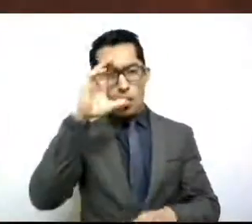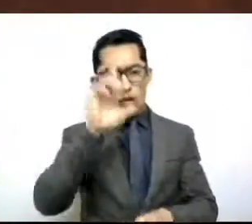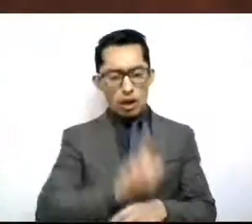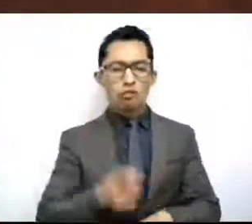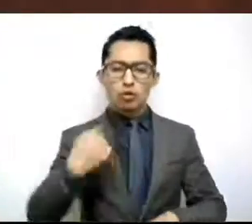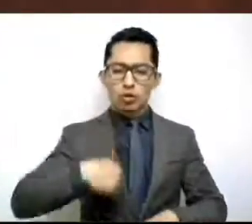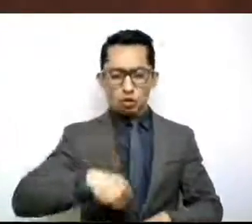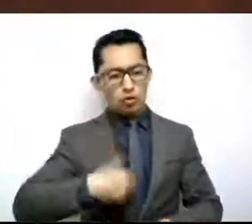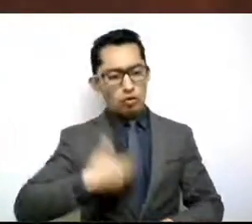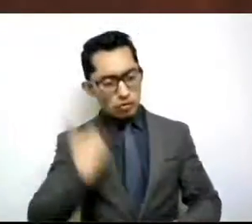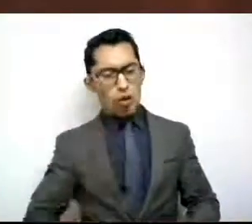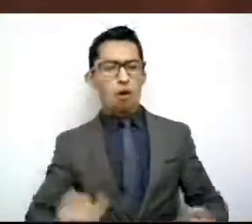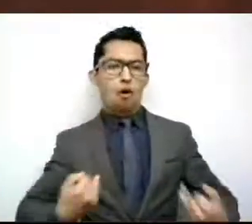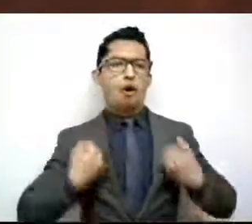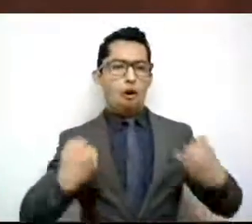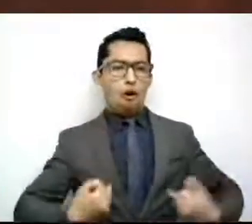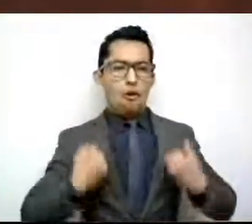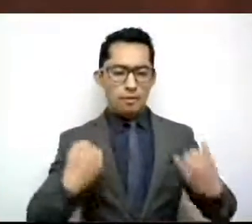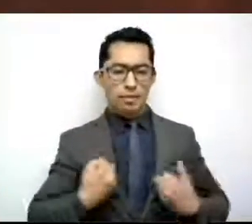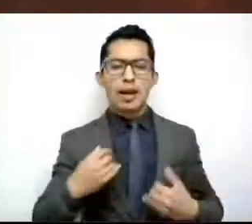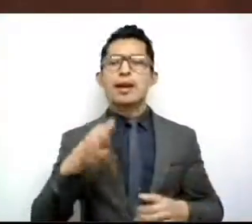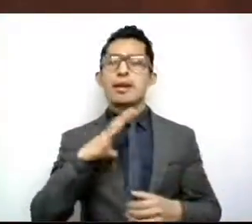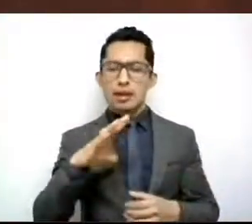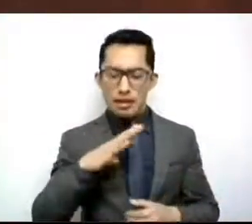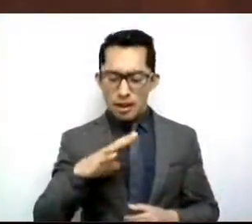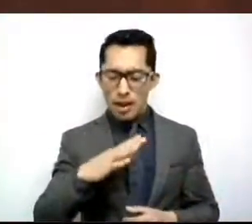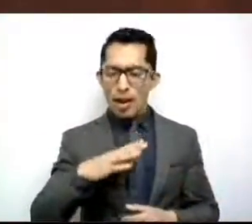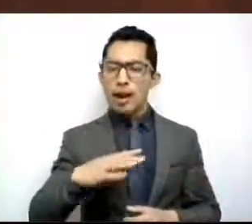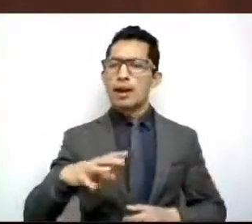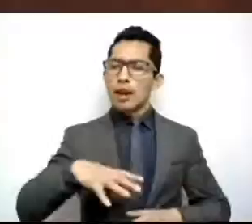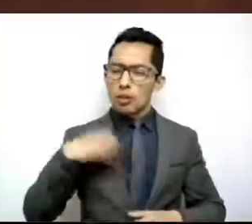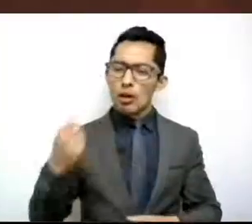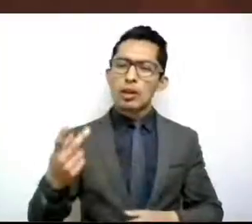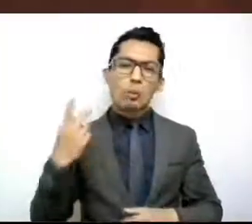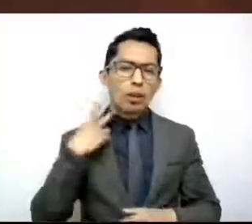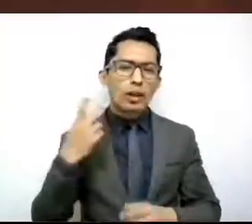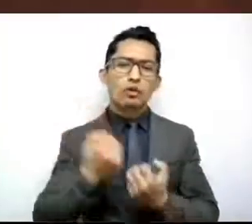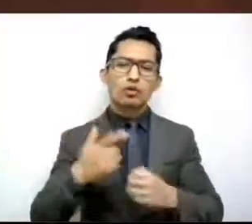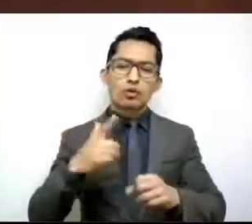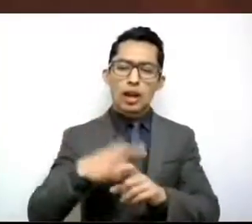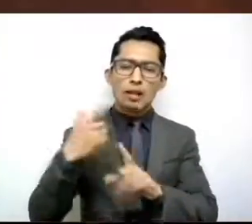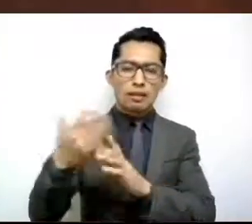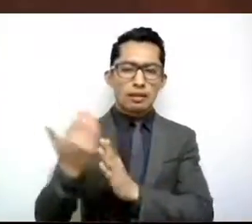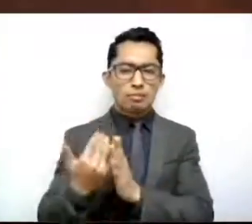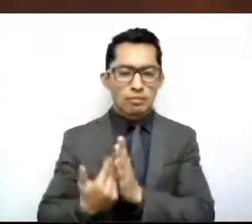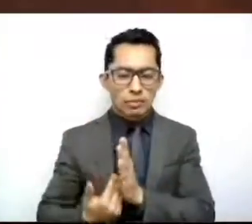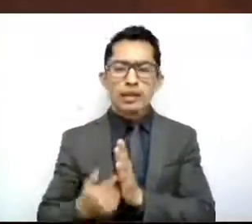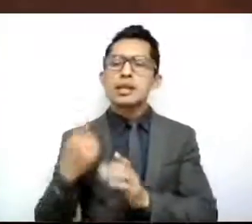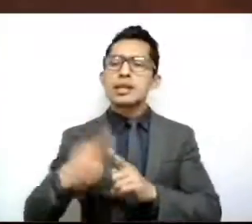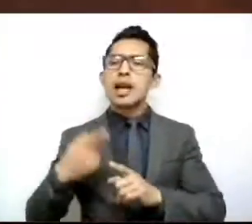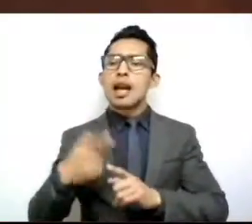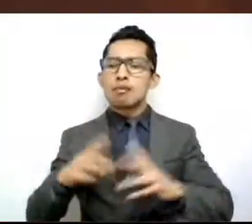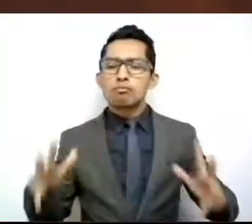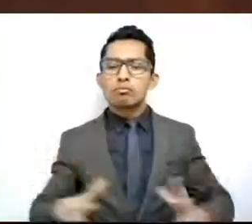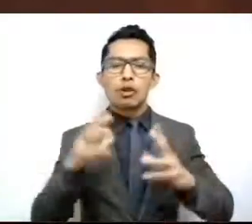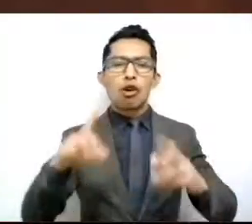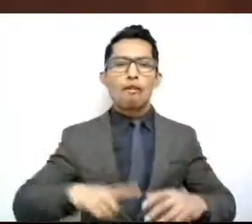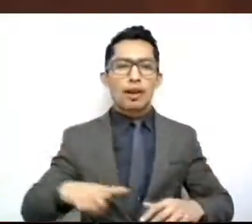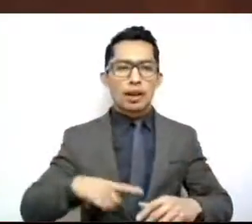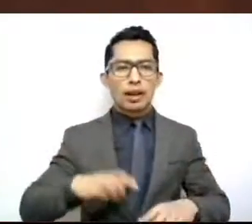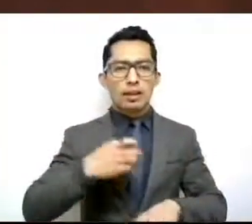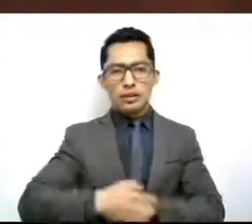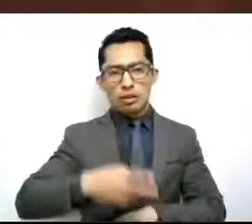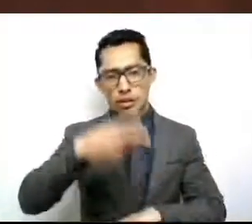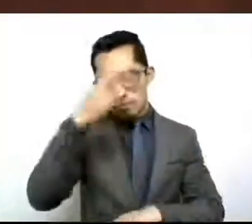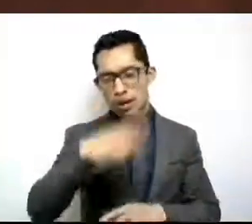En nosotros recaen muchos de los esfuerzos de la política social impulsada por el gobernador del Estado,